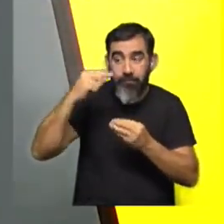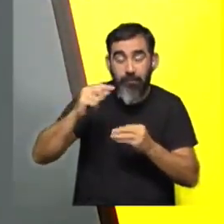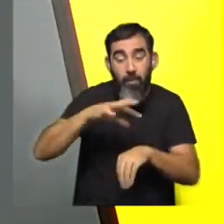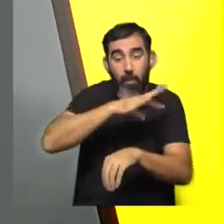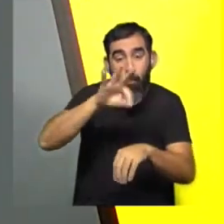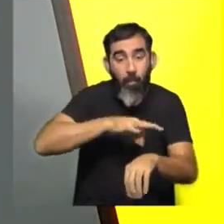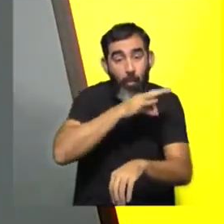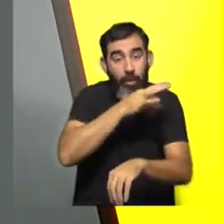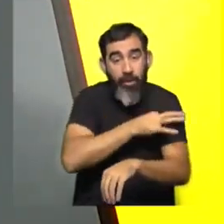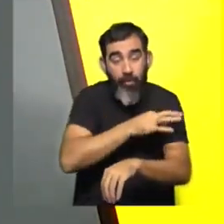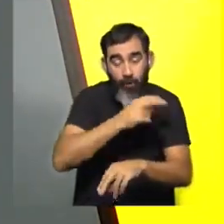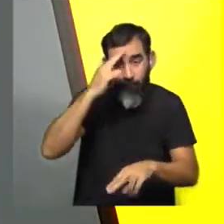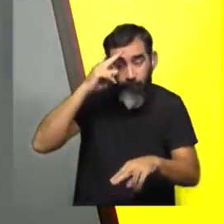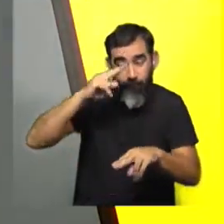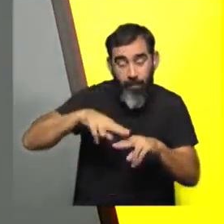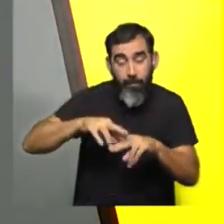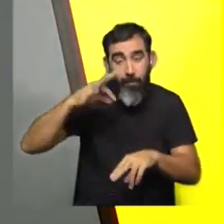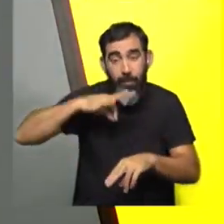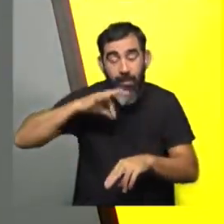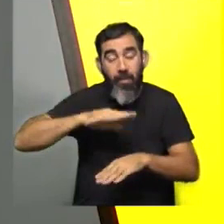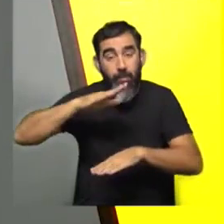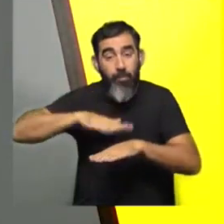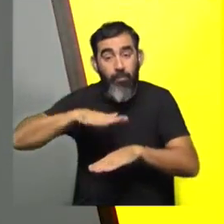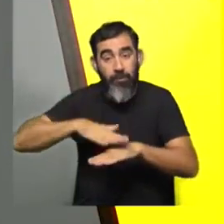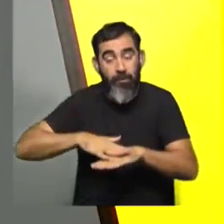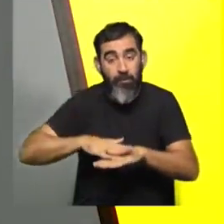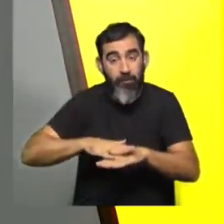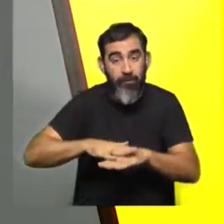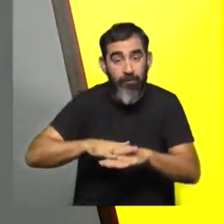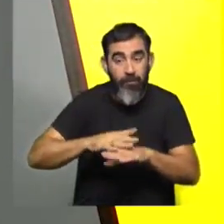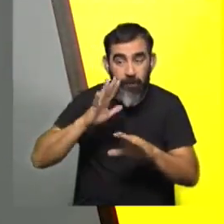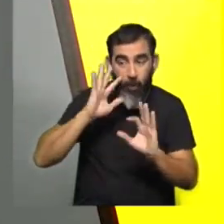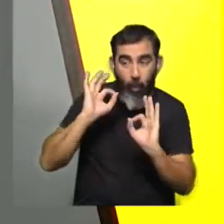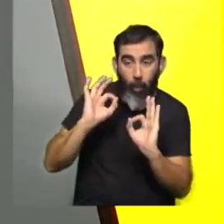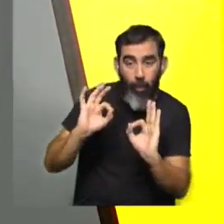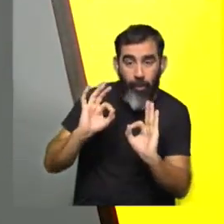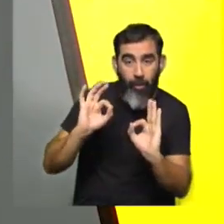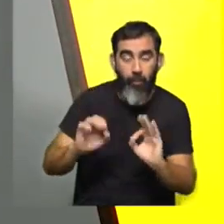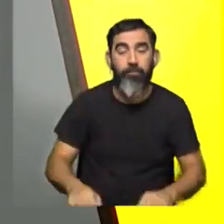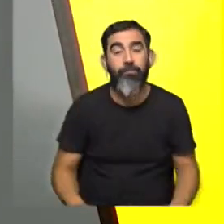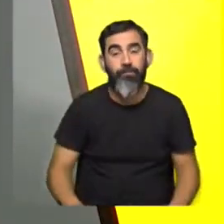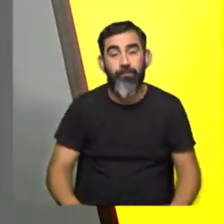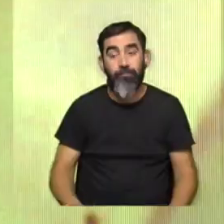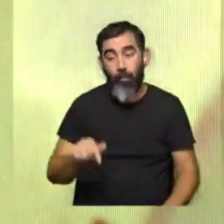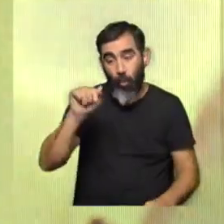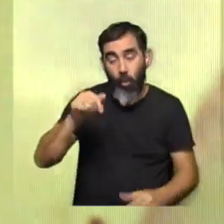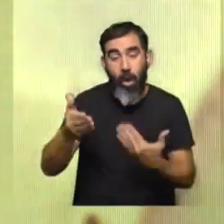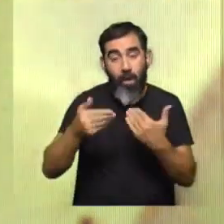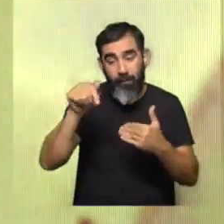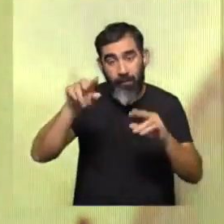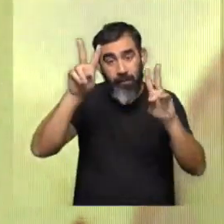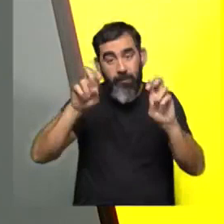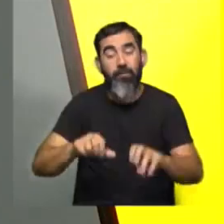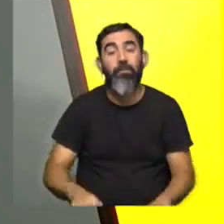el vector de la enfermedad, del virus en este caso, con mayor atención. Y eso es lo que vamos a hablar hoy, ¿no? A ver. En